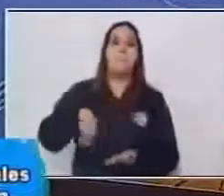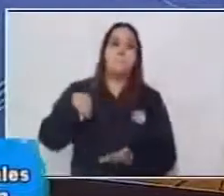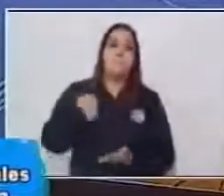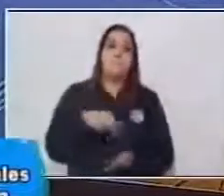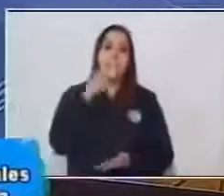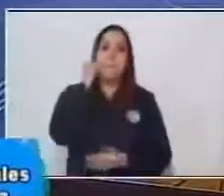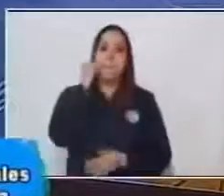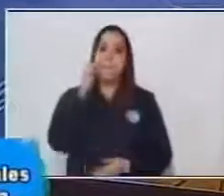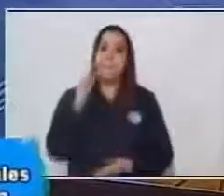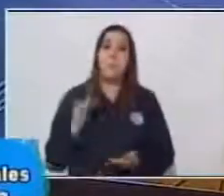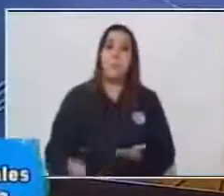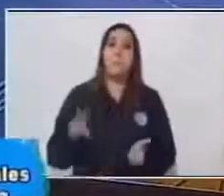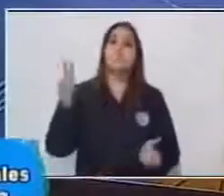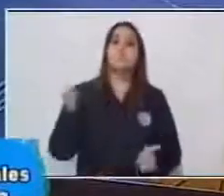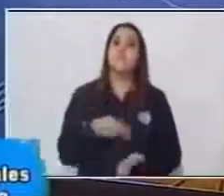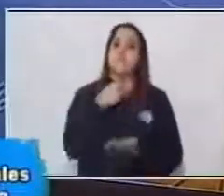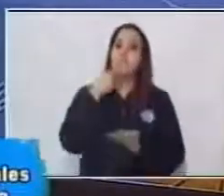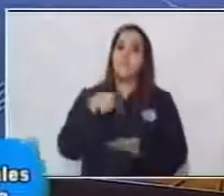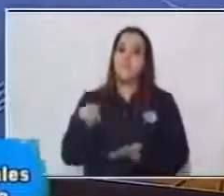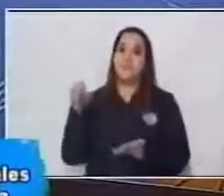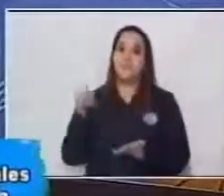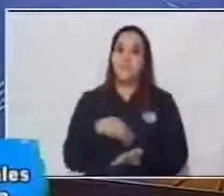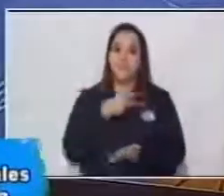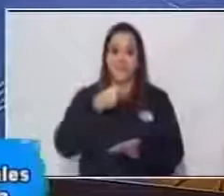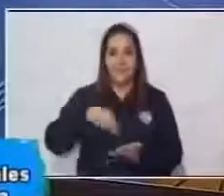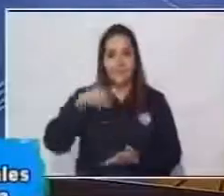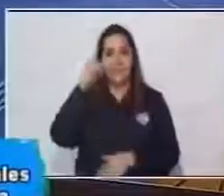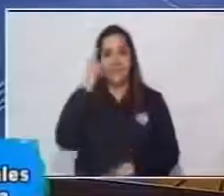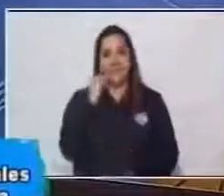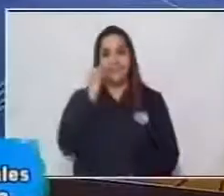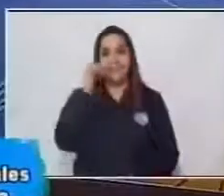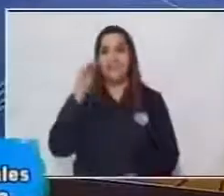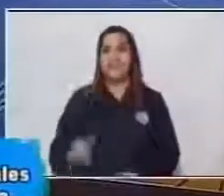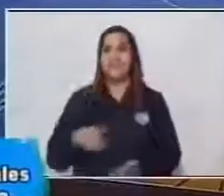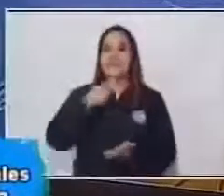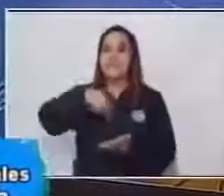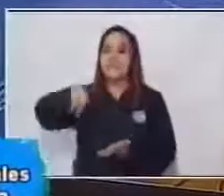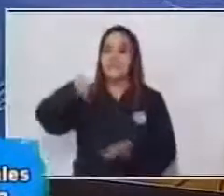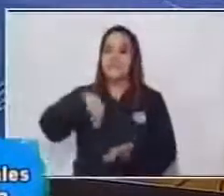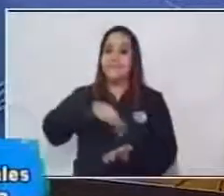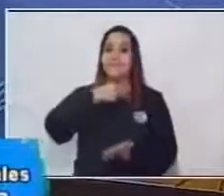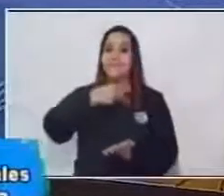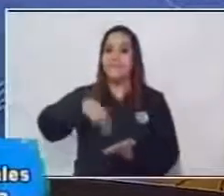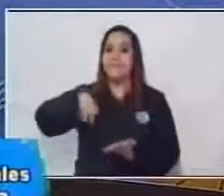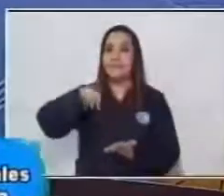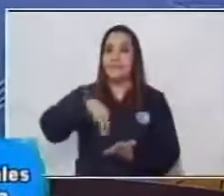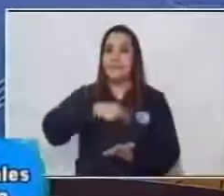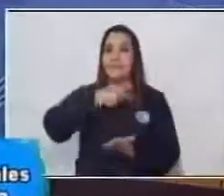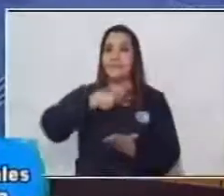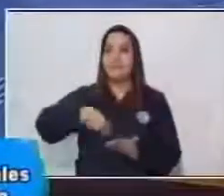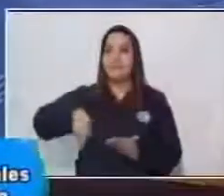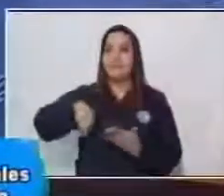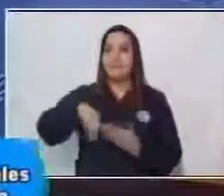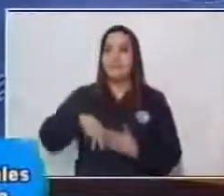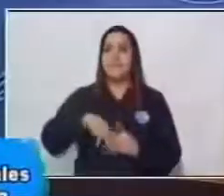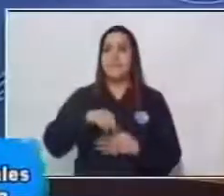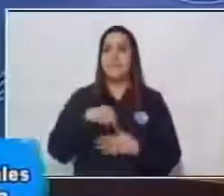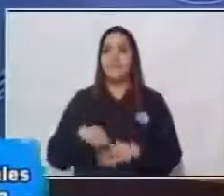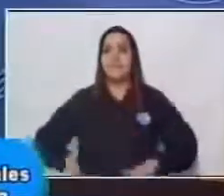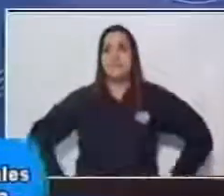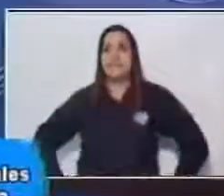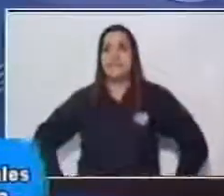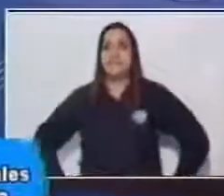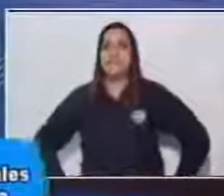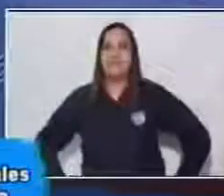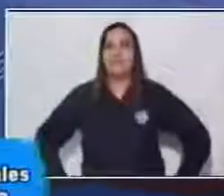el marinero baila, baila, baila, baila, el marinero baila, baila con la cola, con la